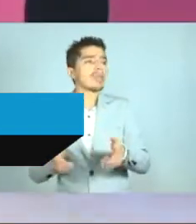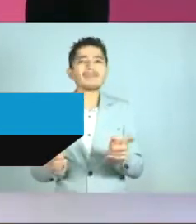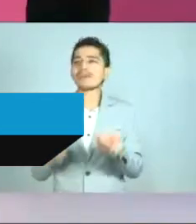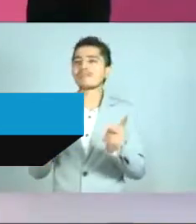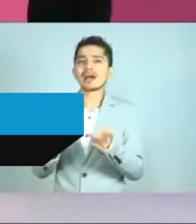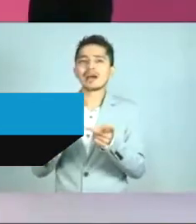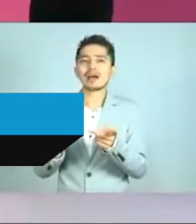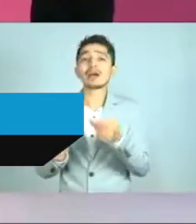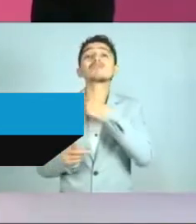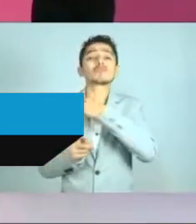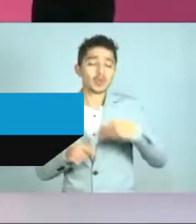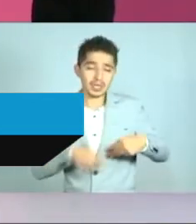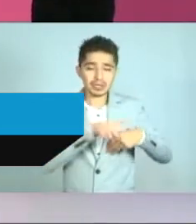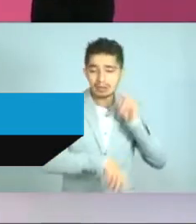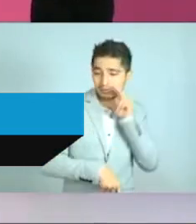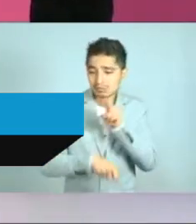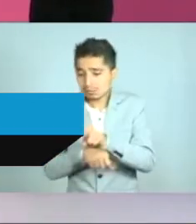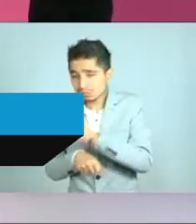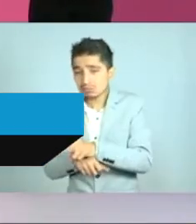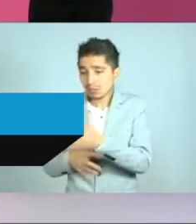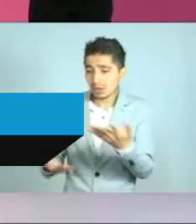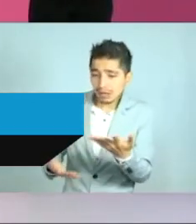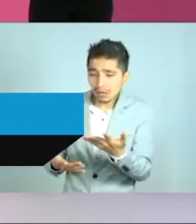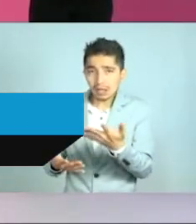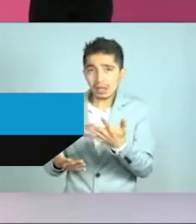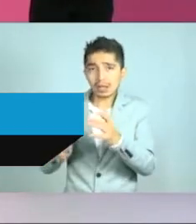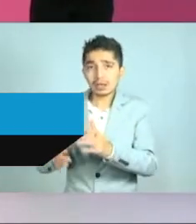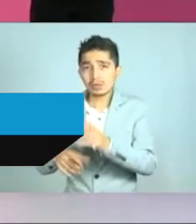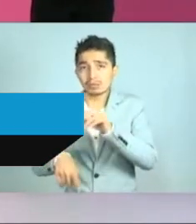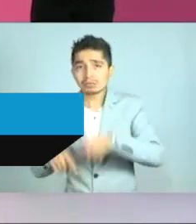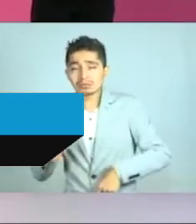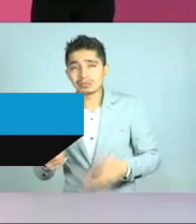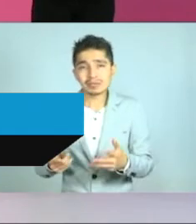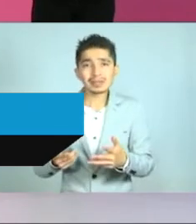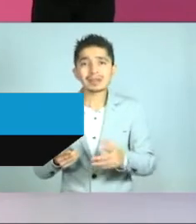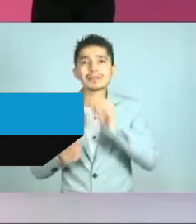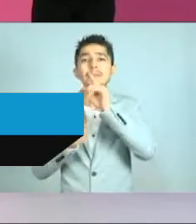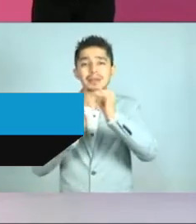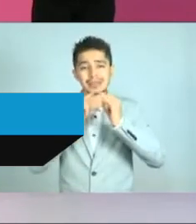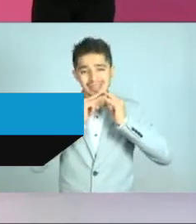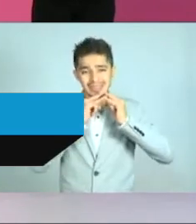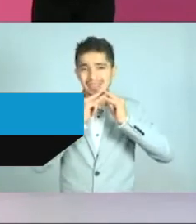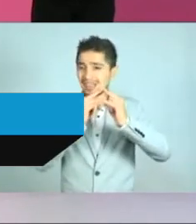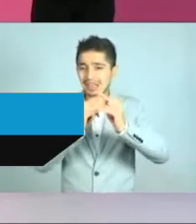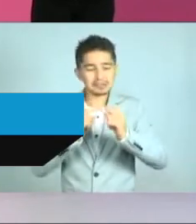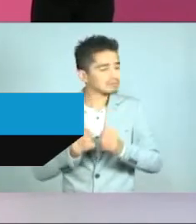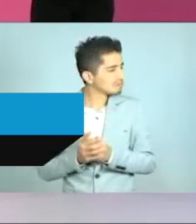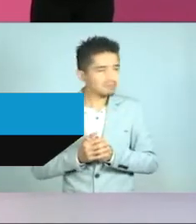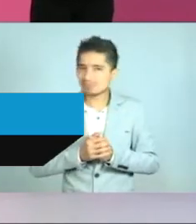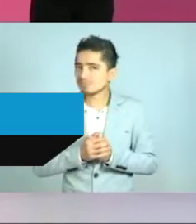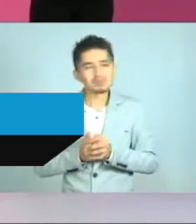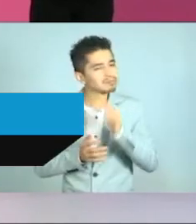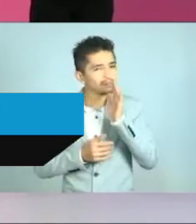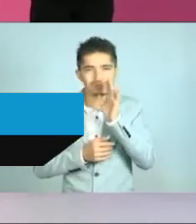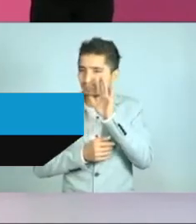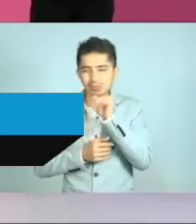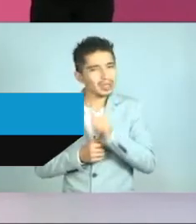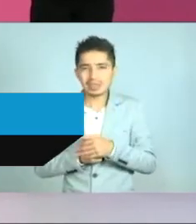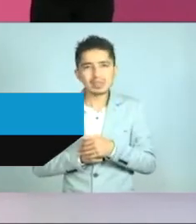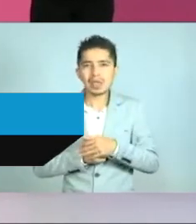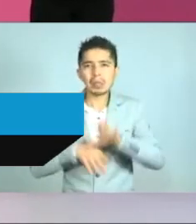que acostumbran a hacer su mandado, como se llame, las compras que hacen el